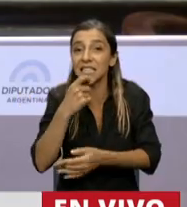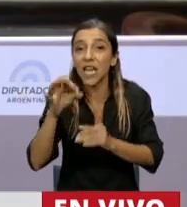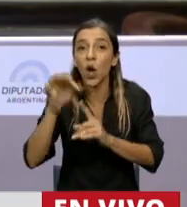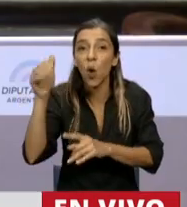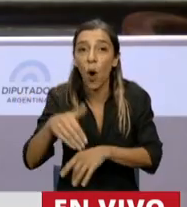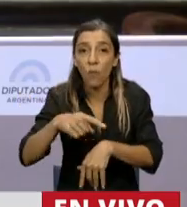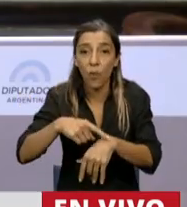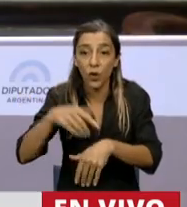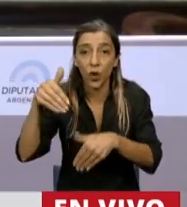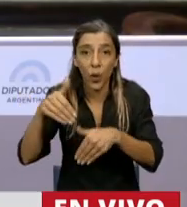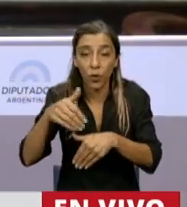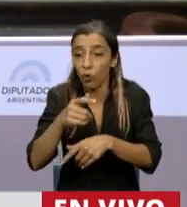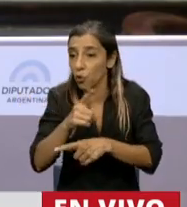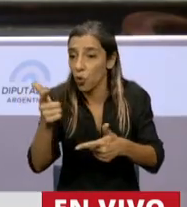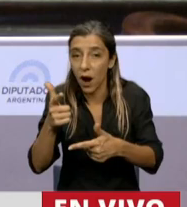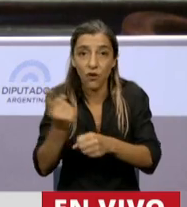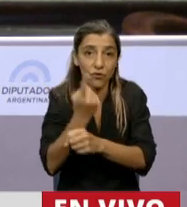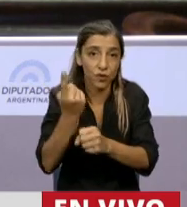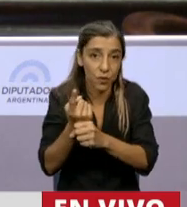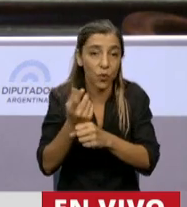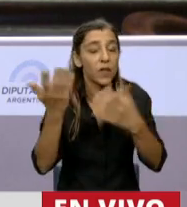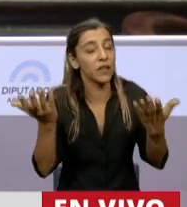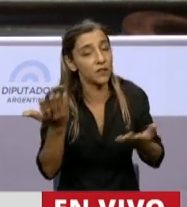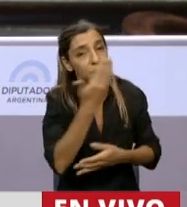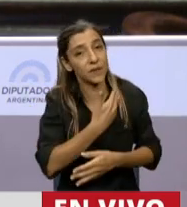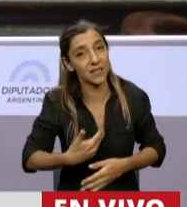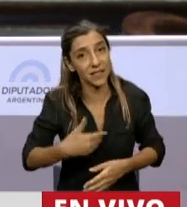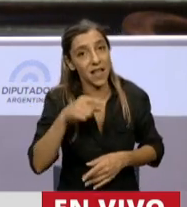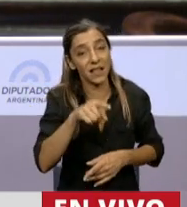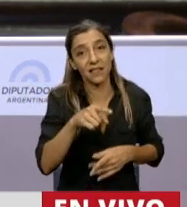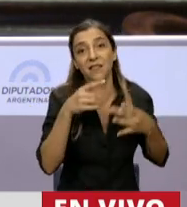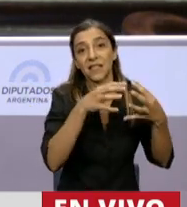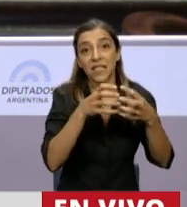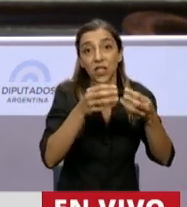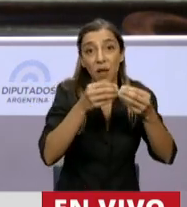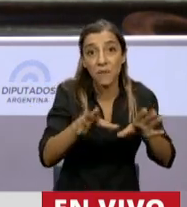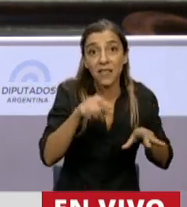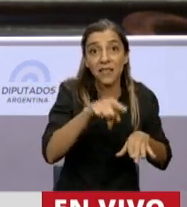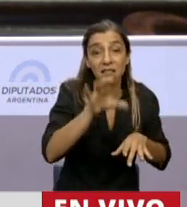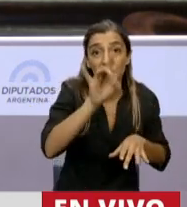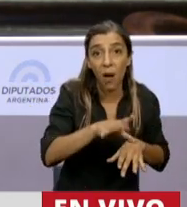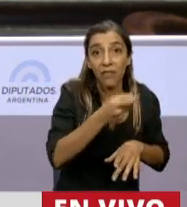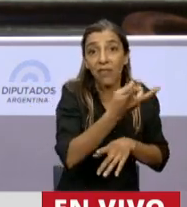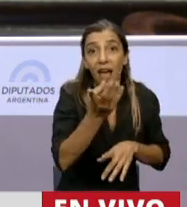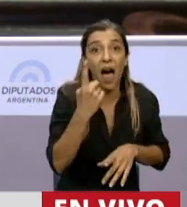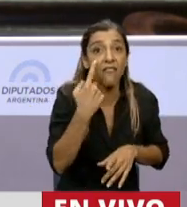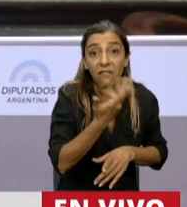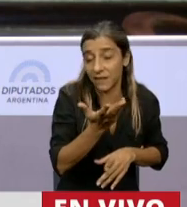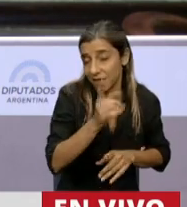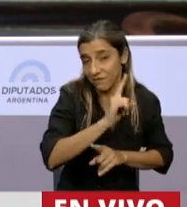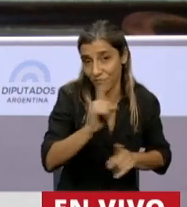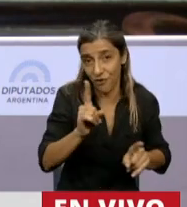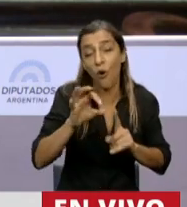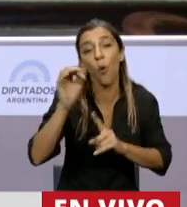presidente, no es verdad que las condiciones se verifiquen solamente al inicio de una sesión. Es más,